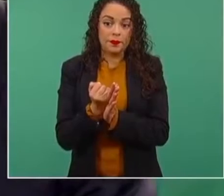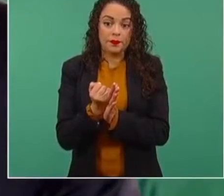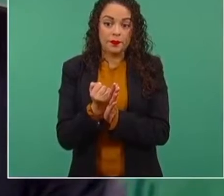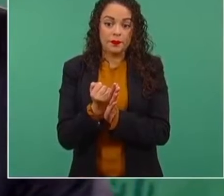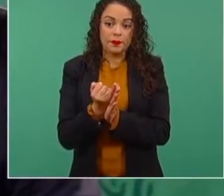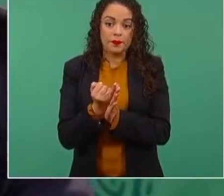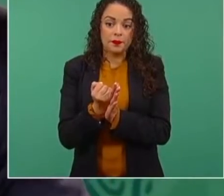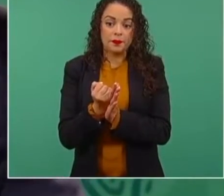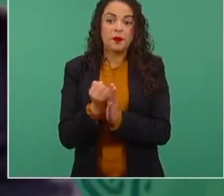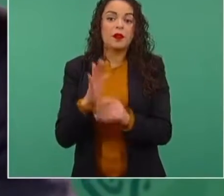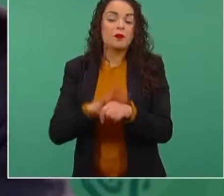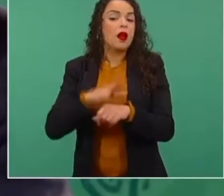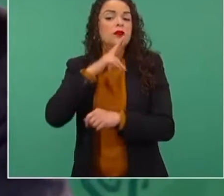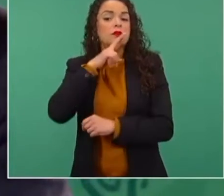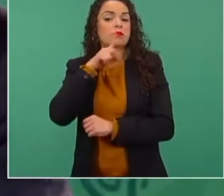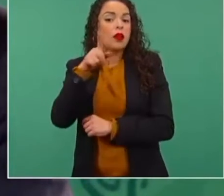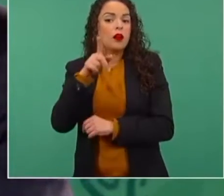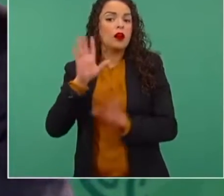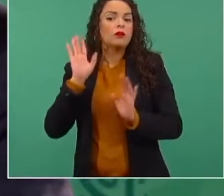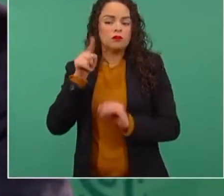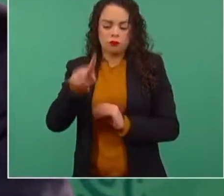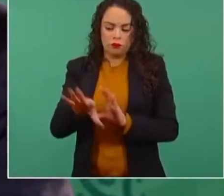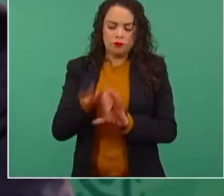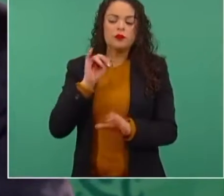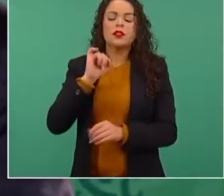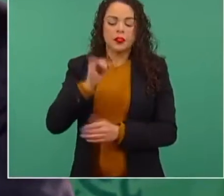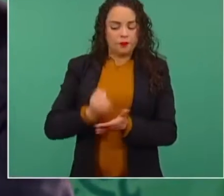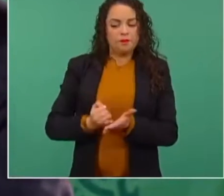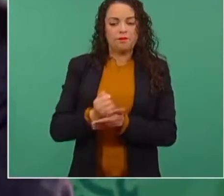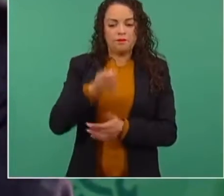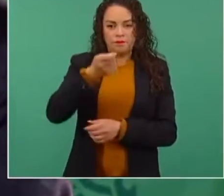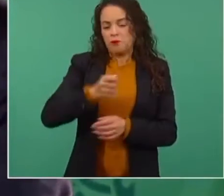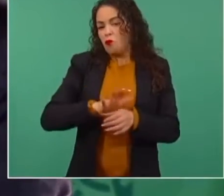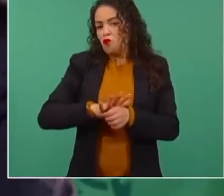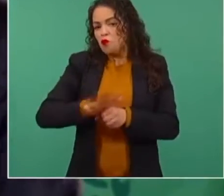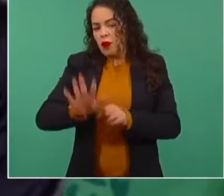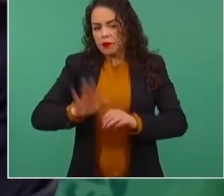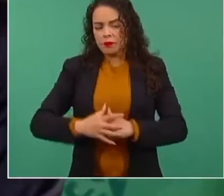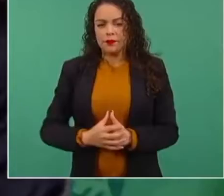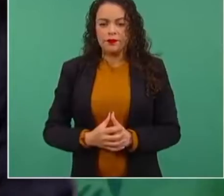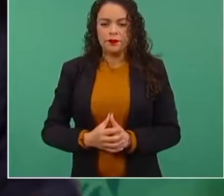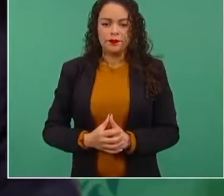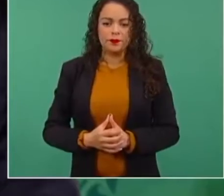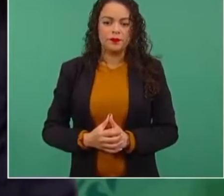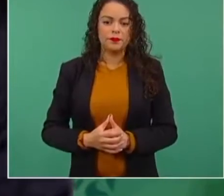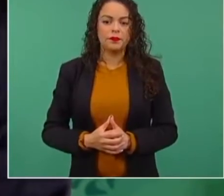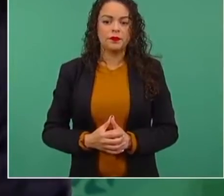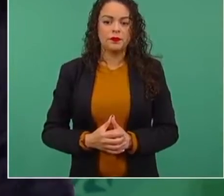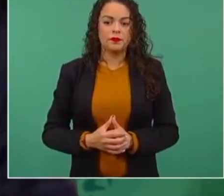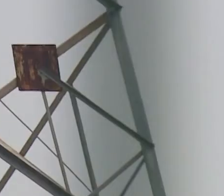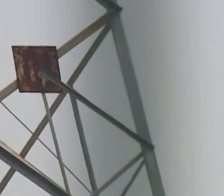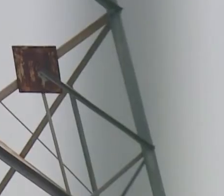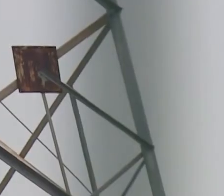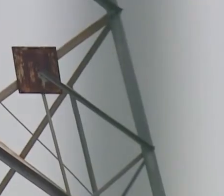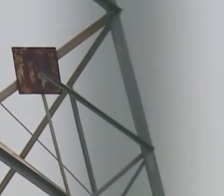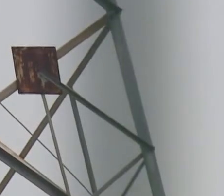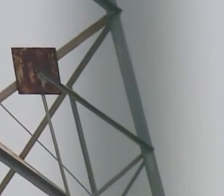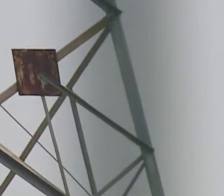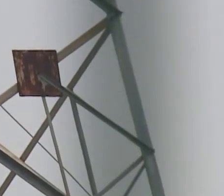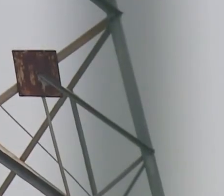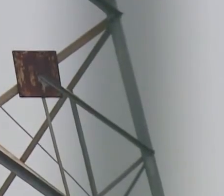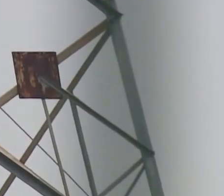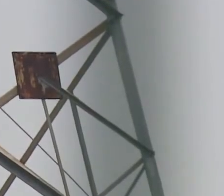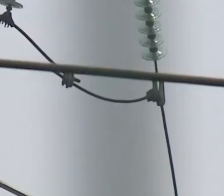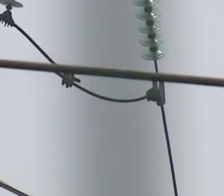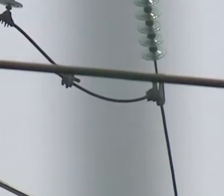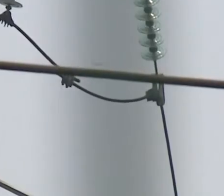consideren más conveniente. Reiteró que en la reforma que se impulsa para fortalecer a la CFE no hay maniqueo. Es definitorio